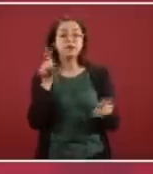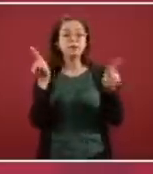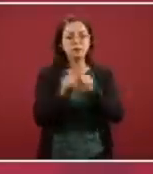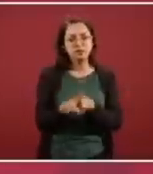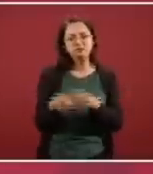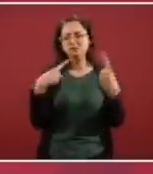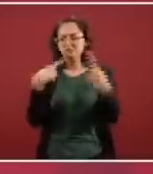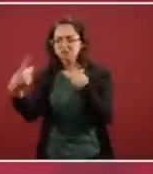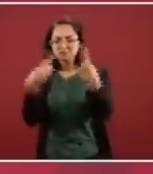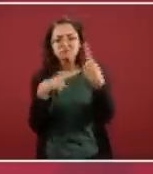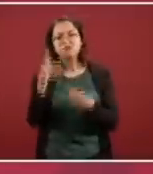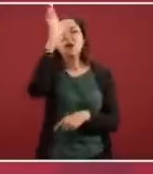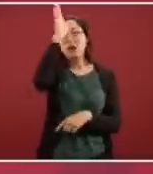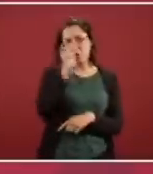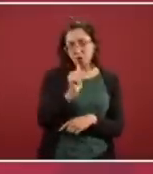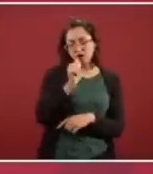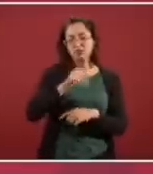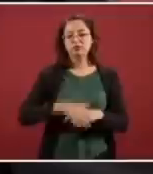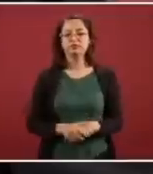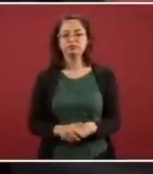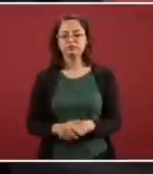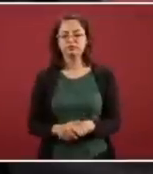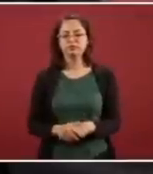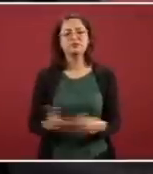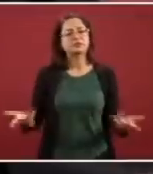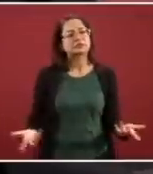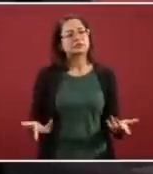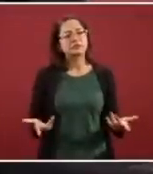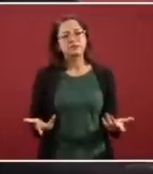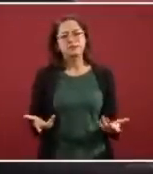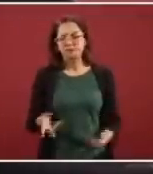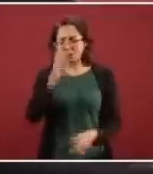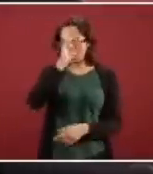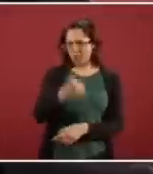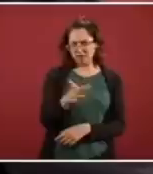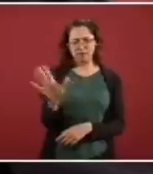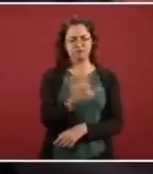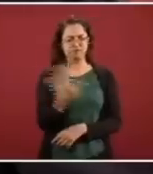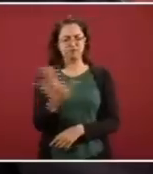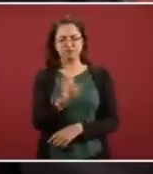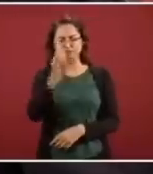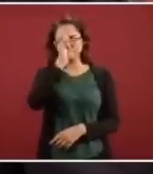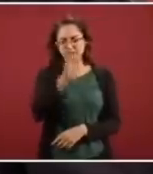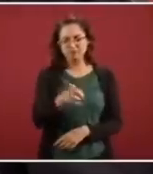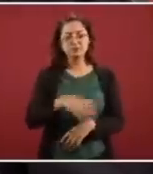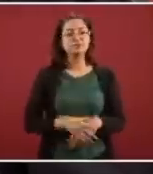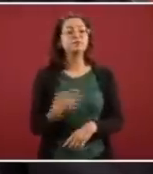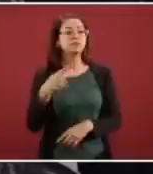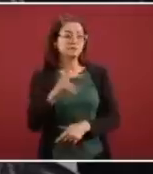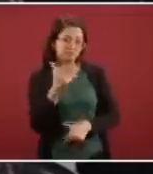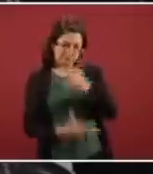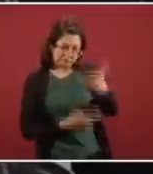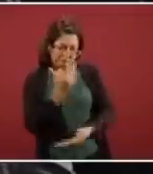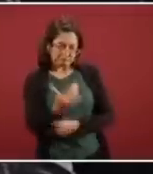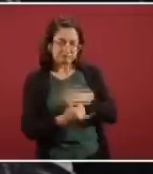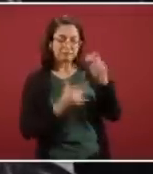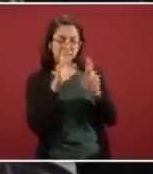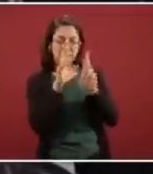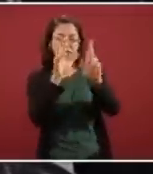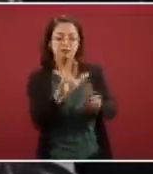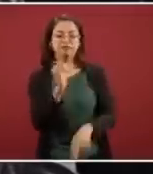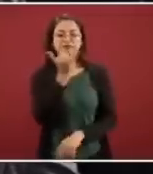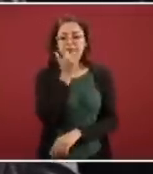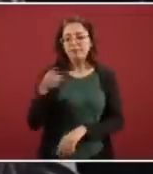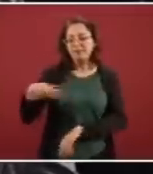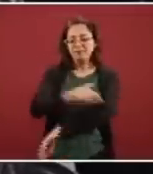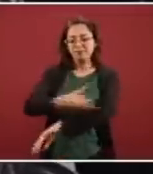a un acuerdo. Presidente, no, con todo respeto, no prohibir. La familia opina que la representación que